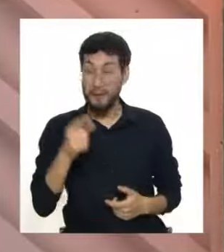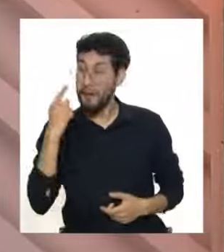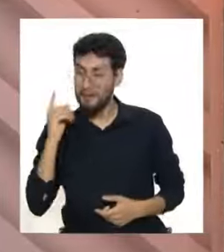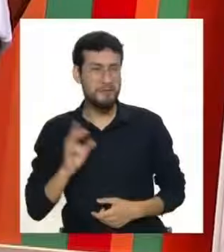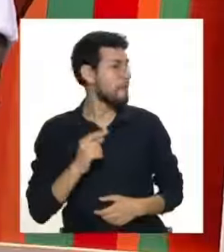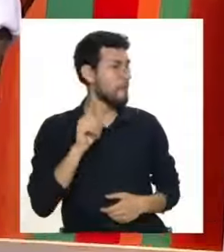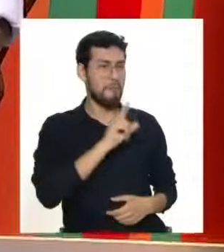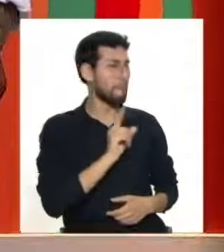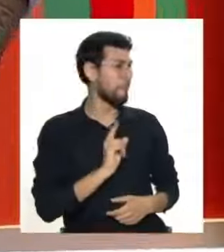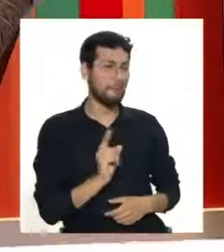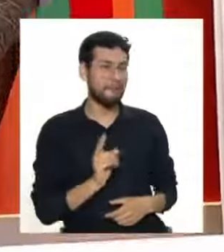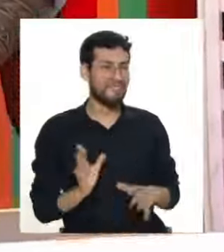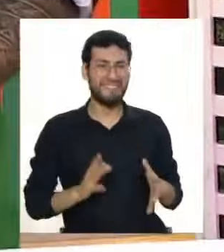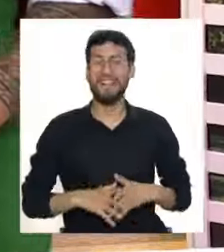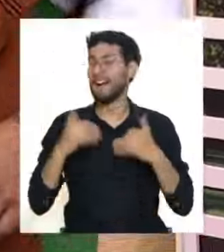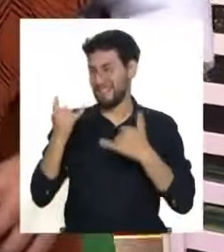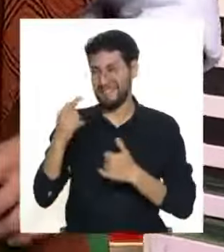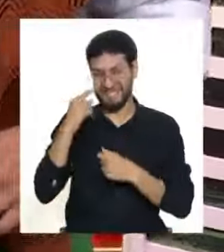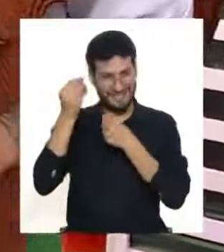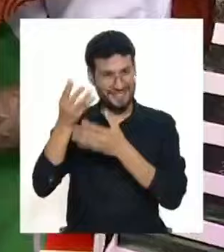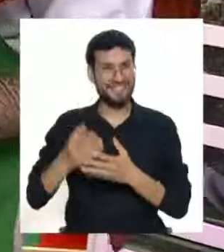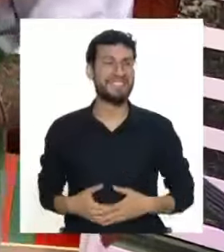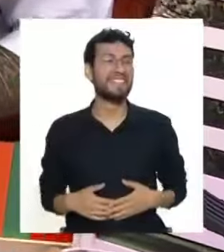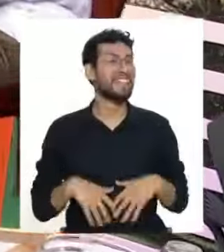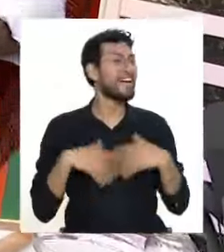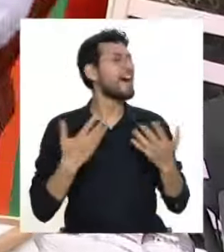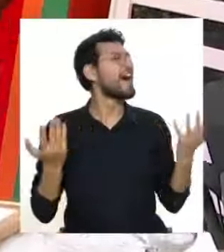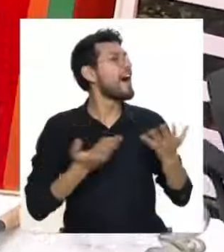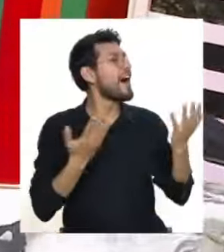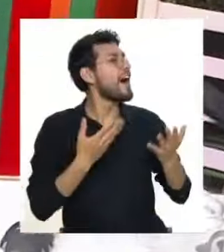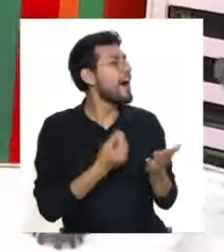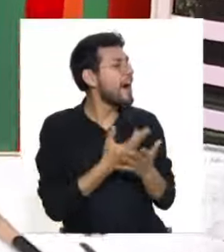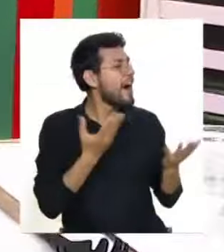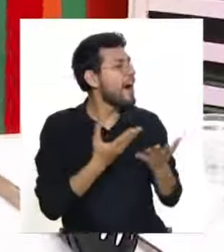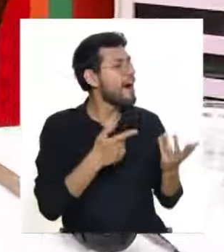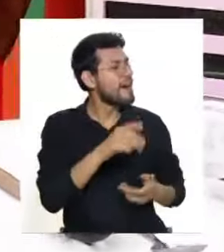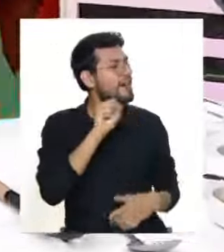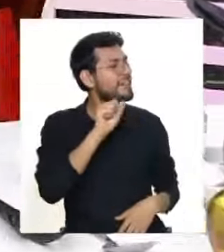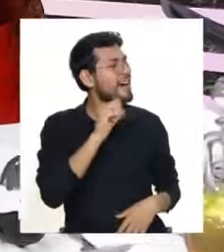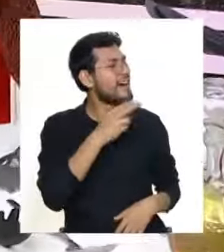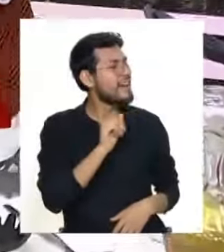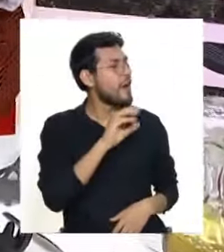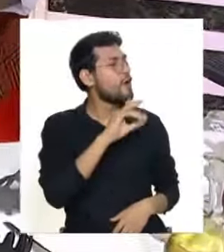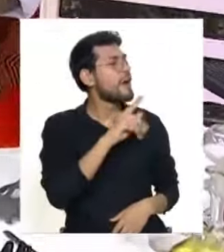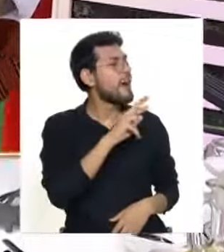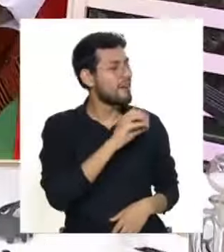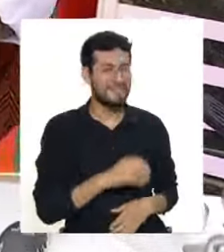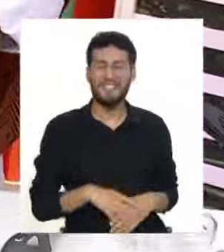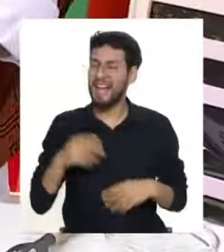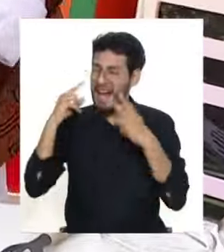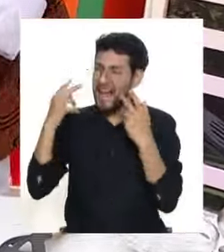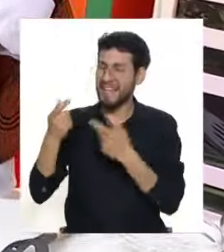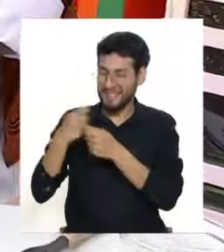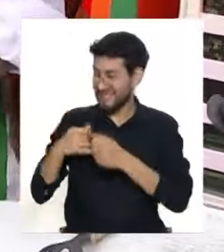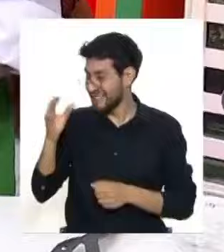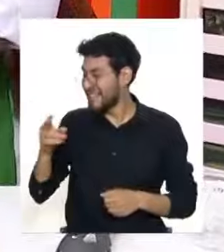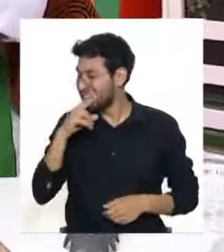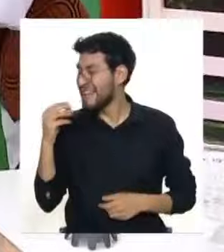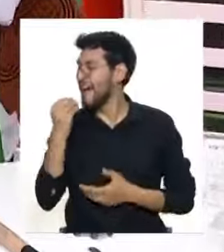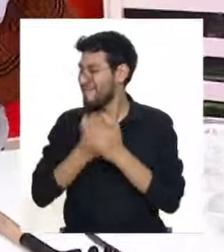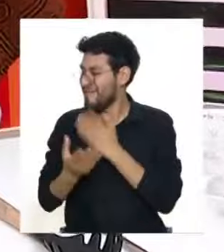No. ¿Lo conoces? Guapillo, ¿y hoy día lo vas a conocer? Hoy día lo vas a probar. ¿Dónde lo encontramos, el achaculantro? En la selva. Sí, suave, San Nicolás.